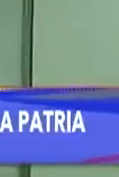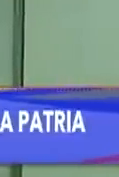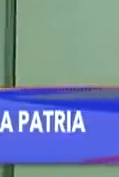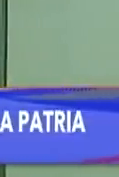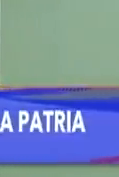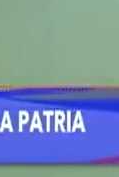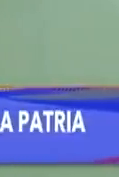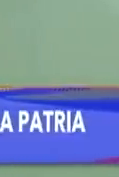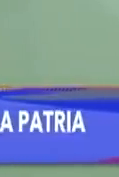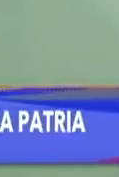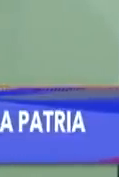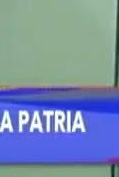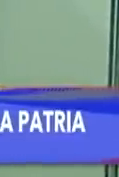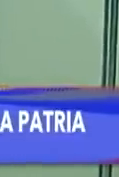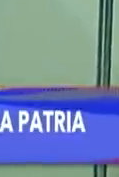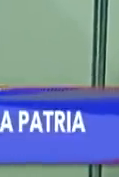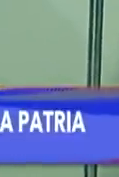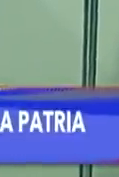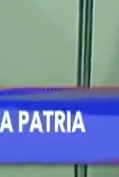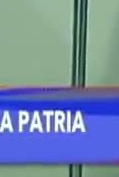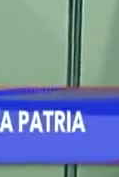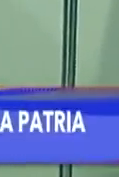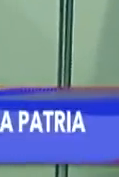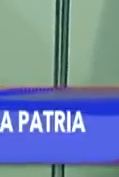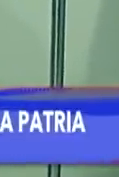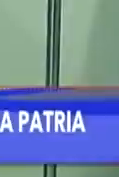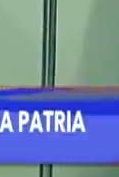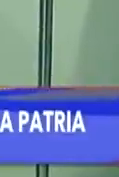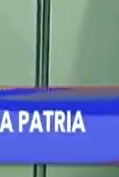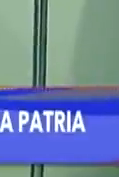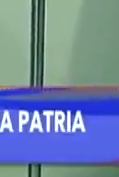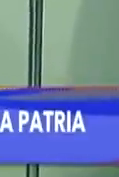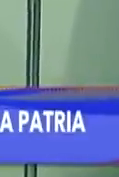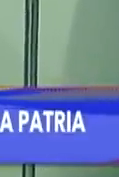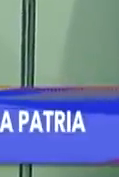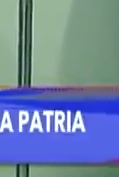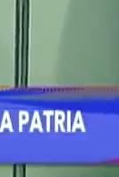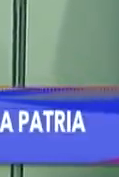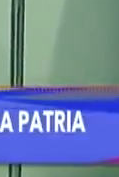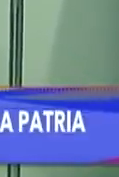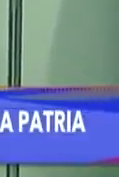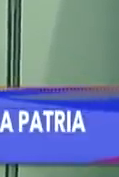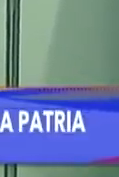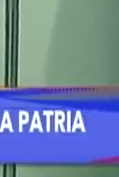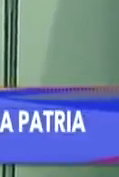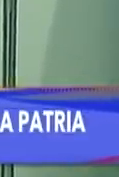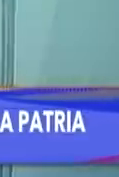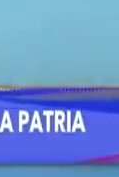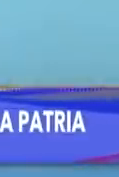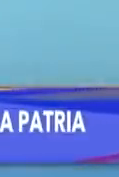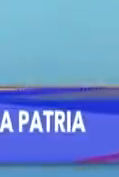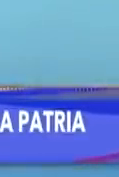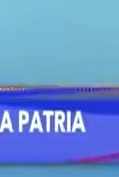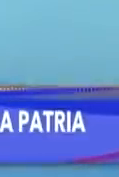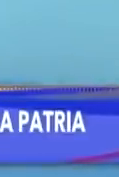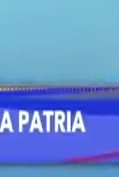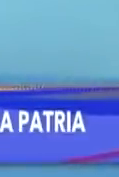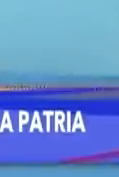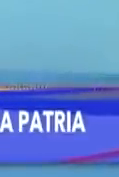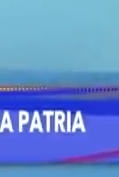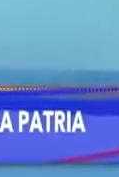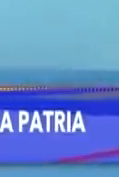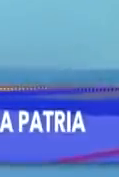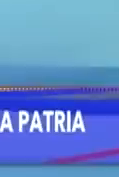nos encuentra con nosotros la Autoridad Única de Salud, y quisiera yo que la doctora Aurora Nava, hoy día del médico,